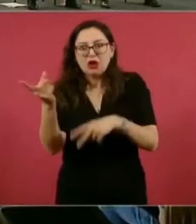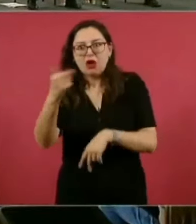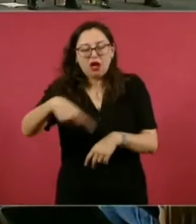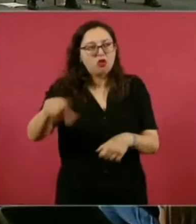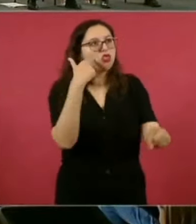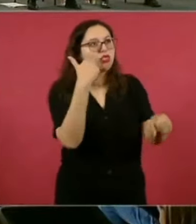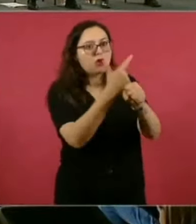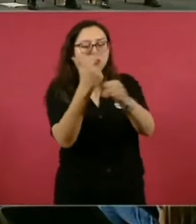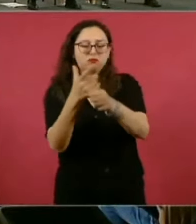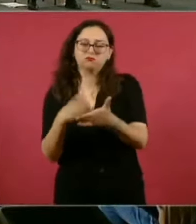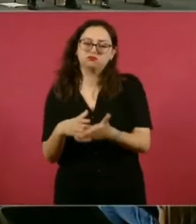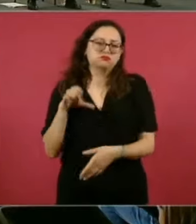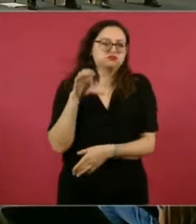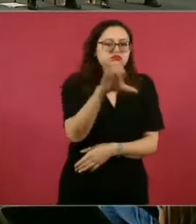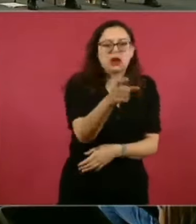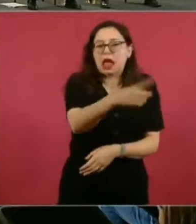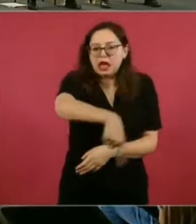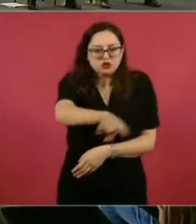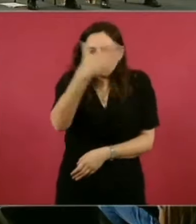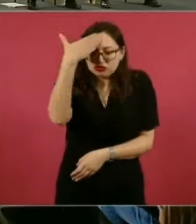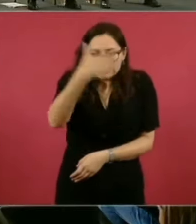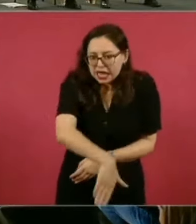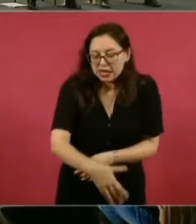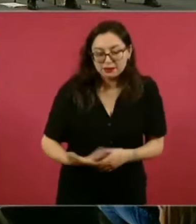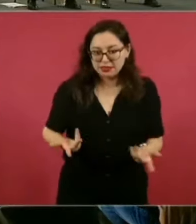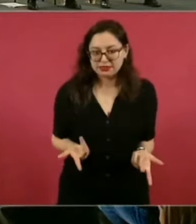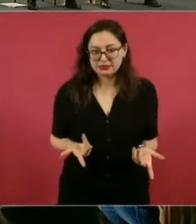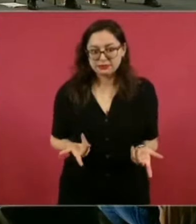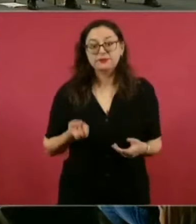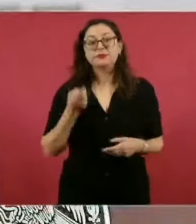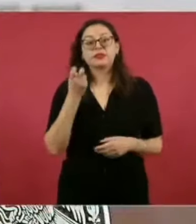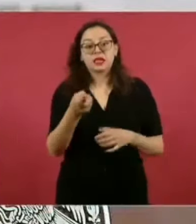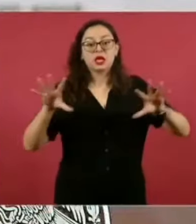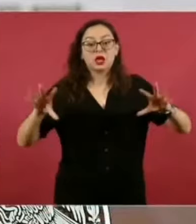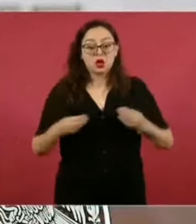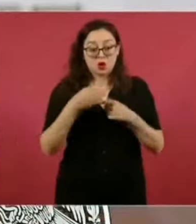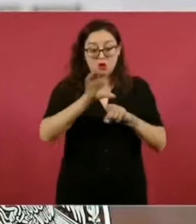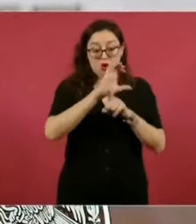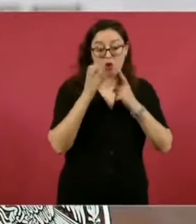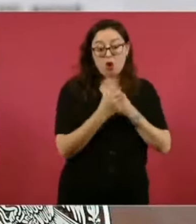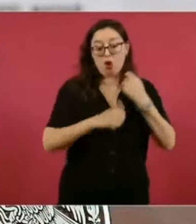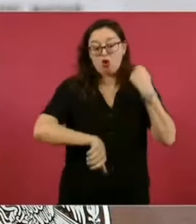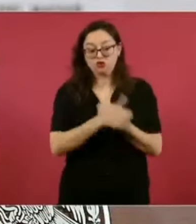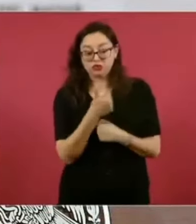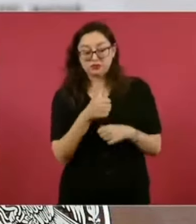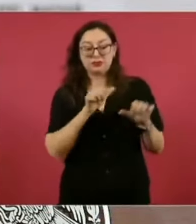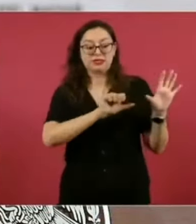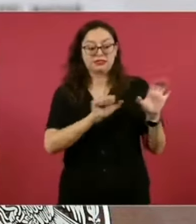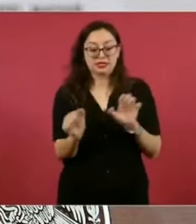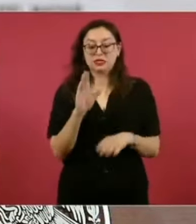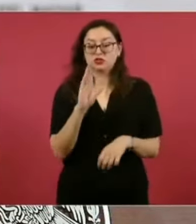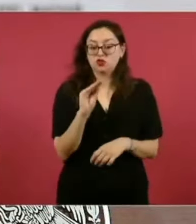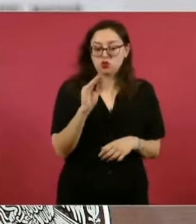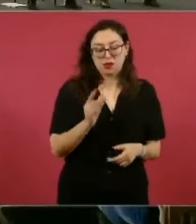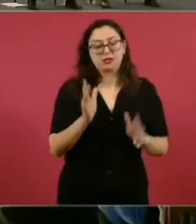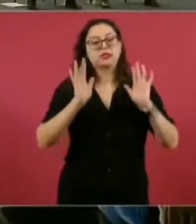los recursos. Del total de los comités, hay 11,690 que ya han realizado